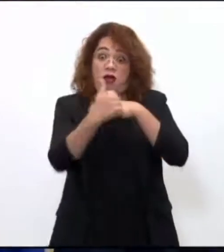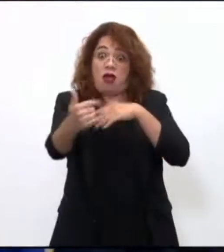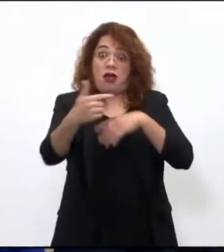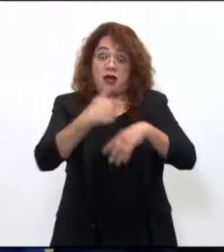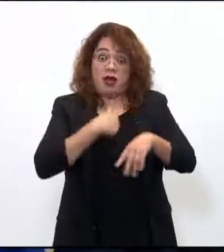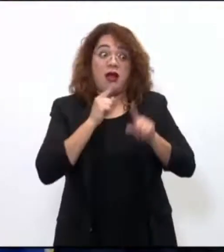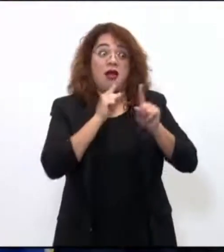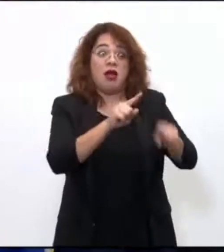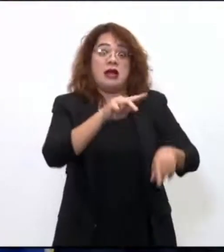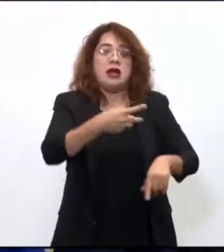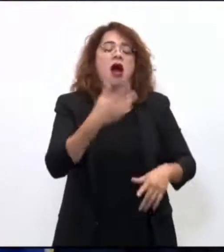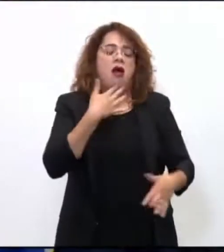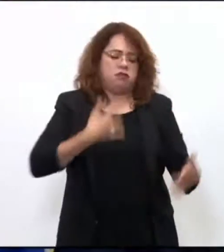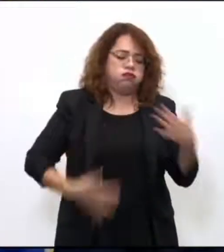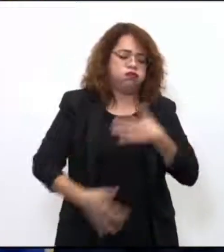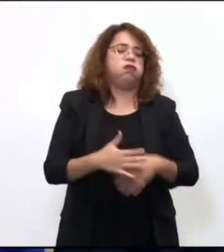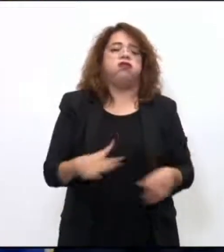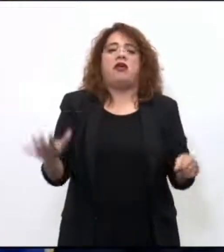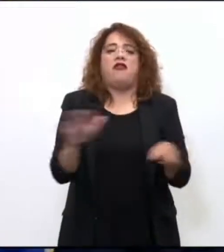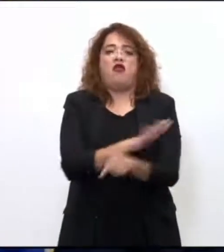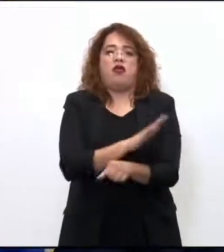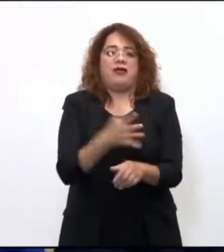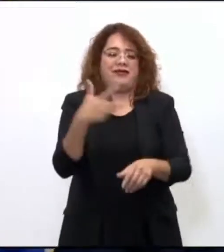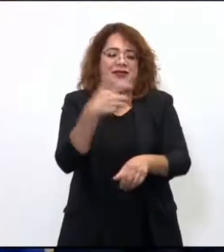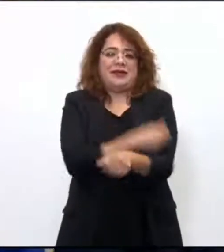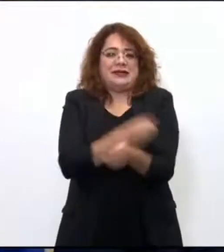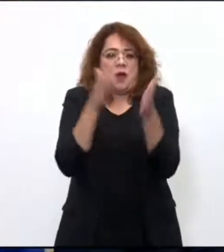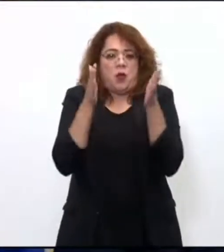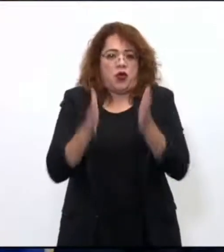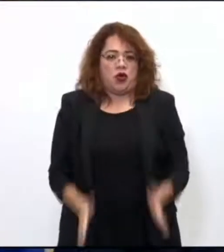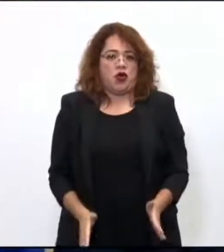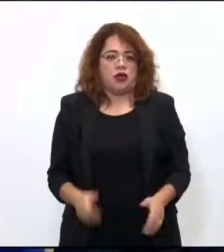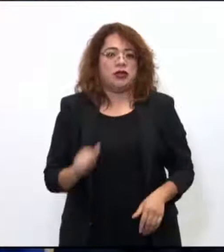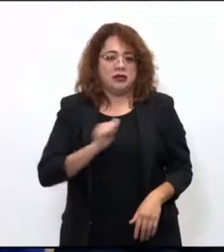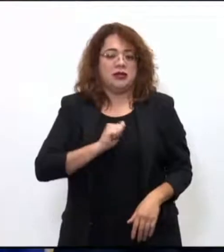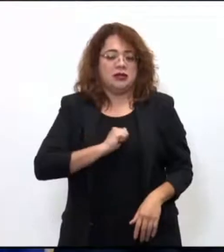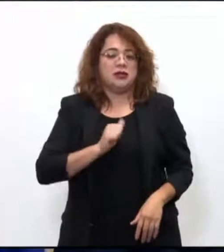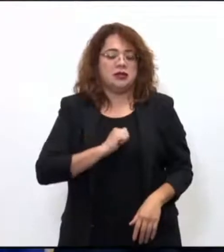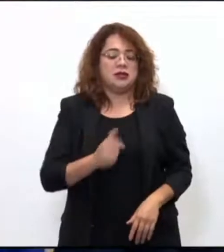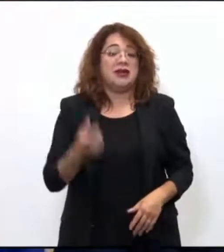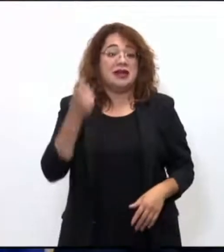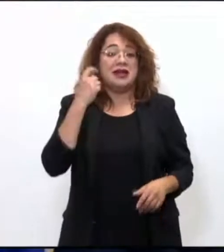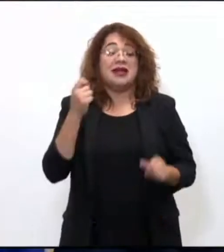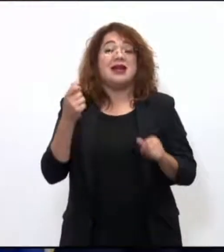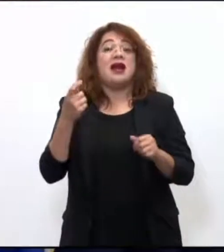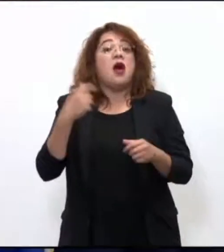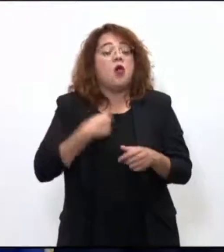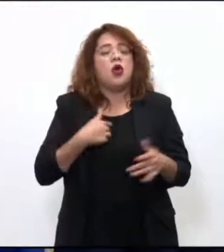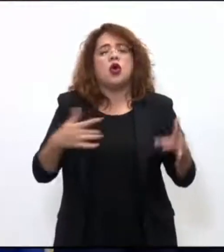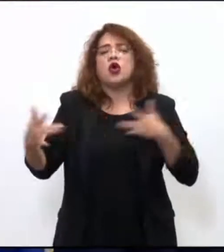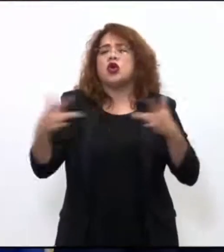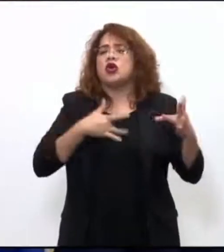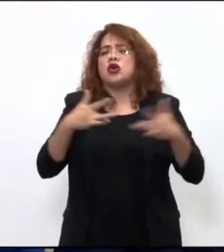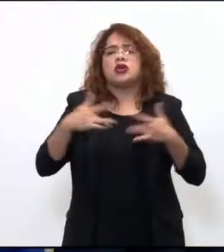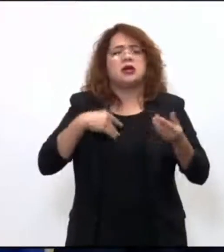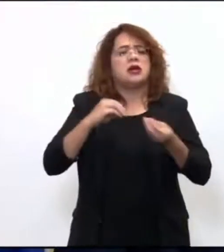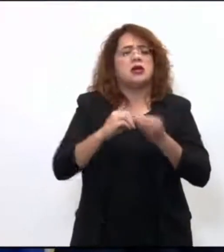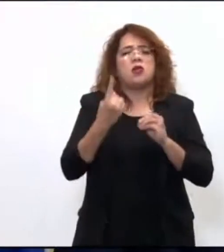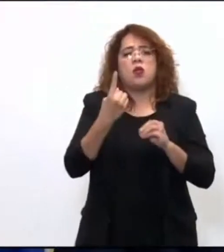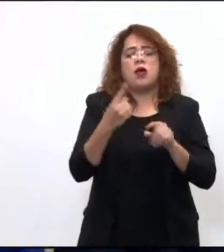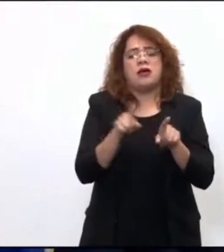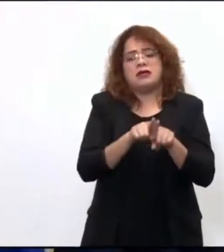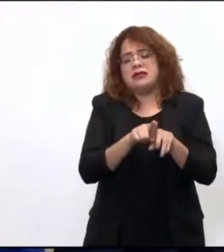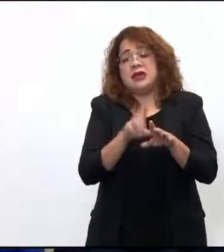que protegernos de los variantes. Pero si todas las personas elegibles se vacunan